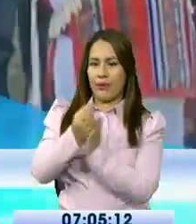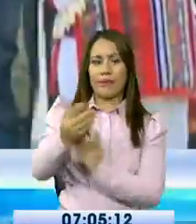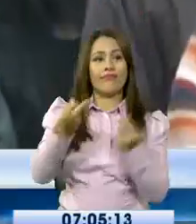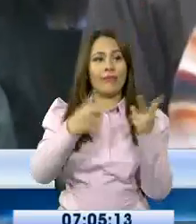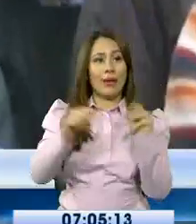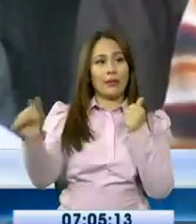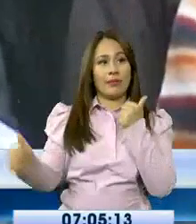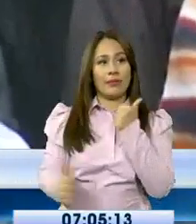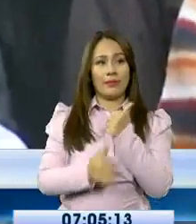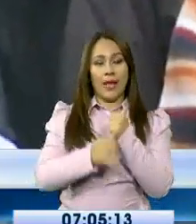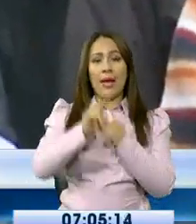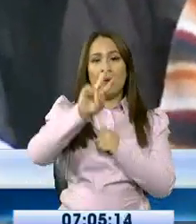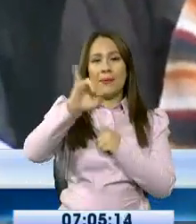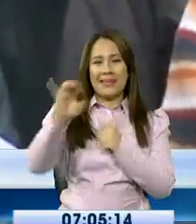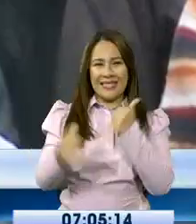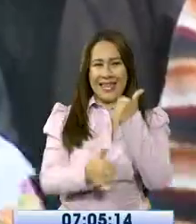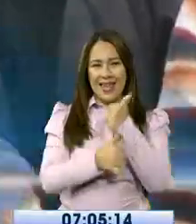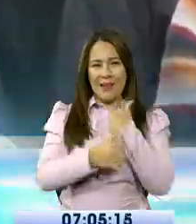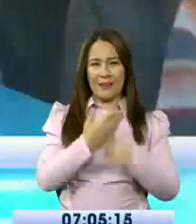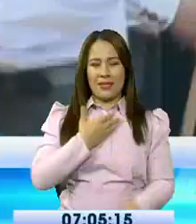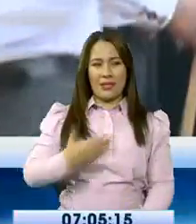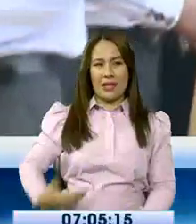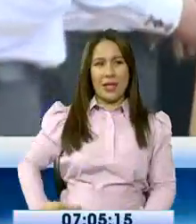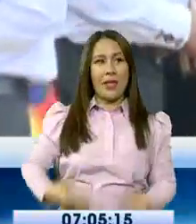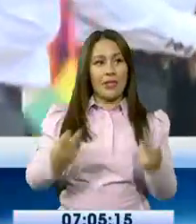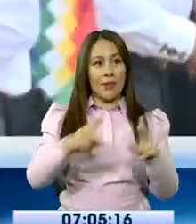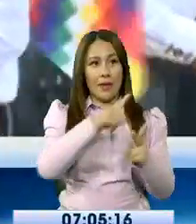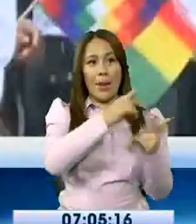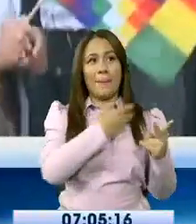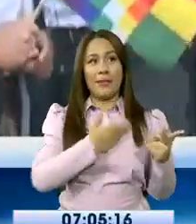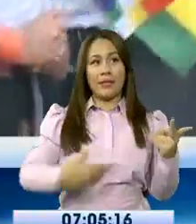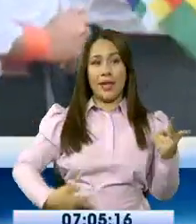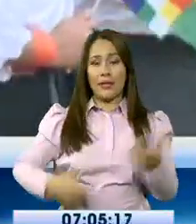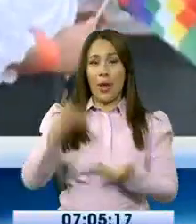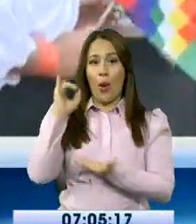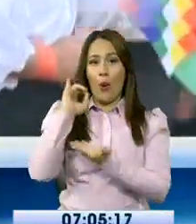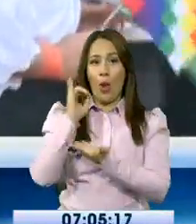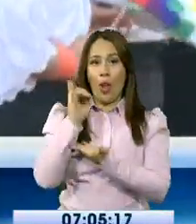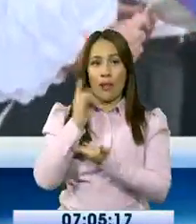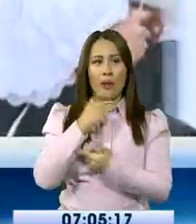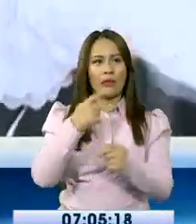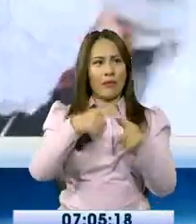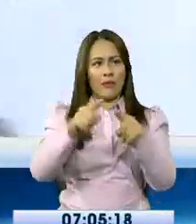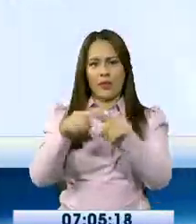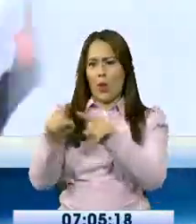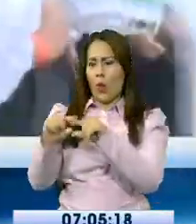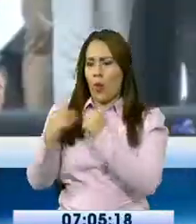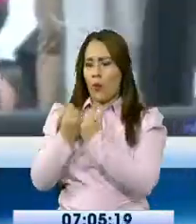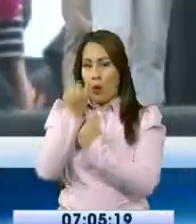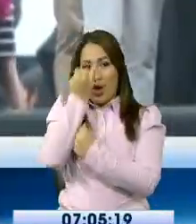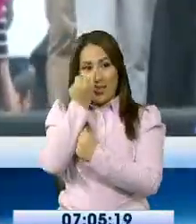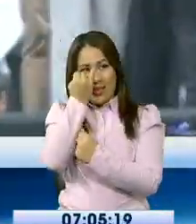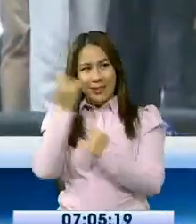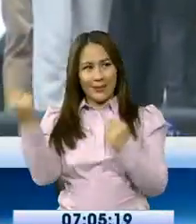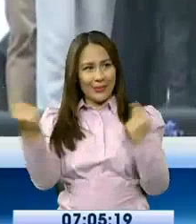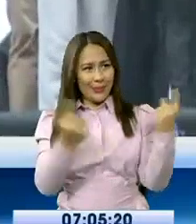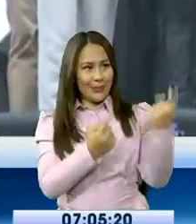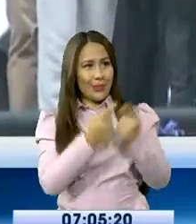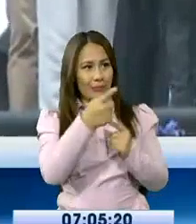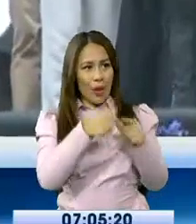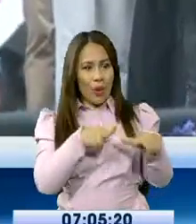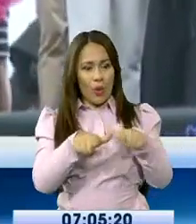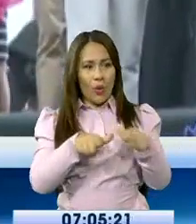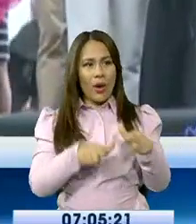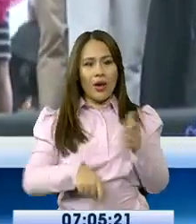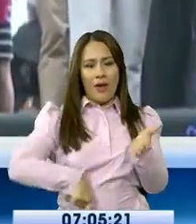el presidente de Bolivia, Evo Morales. El presidente recibió los obsequios de las agrupaciones indígenas y aquí, en este templo